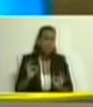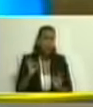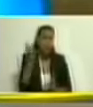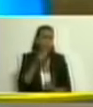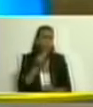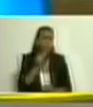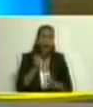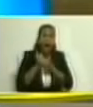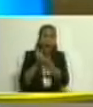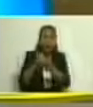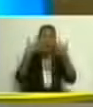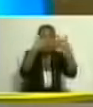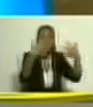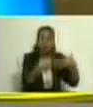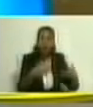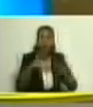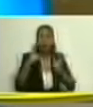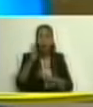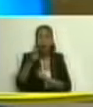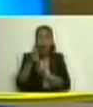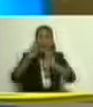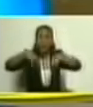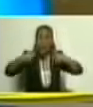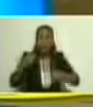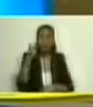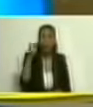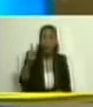y ayudé a redactar esa constitución.